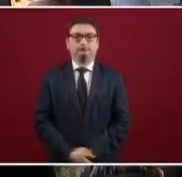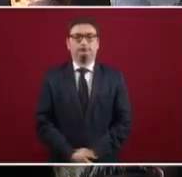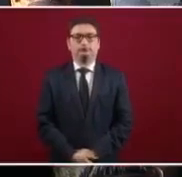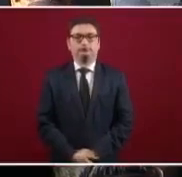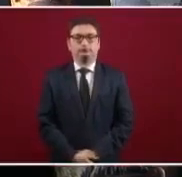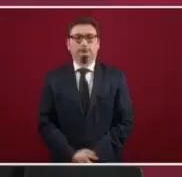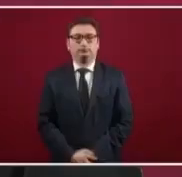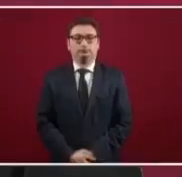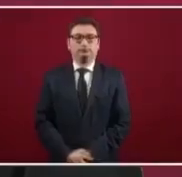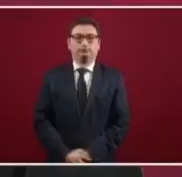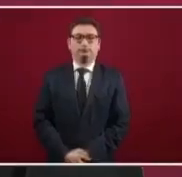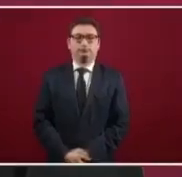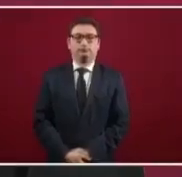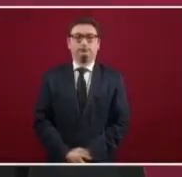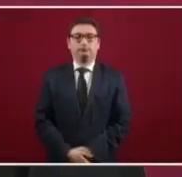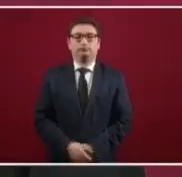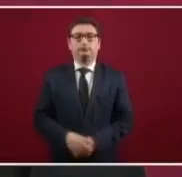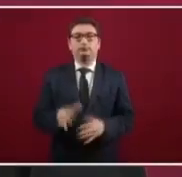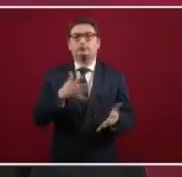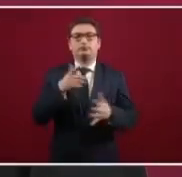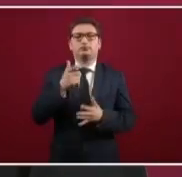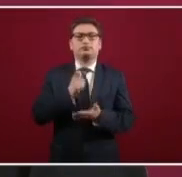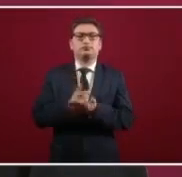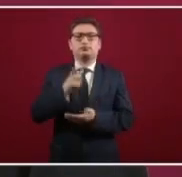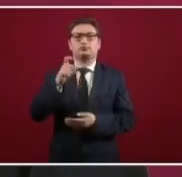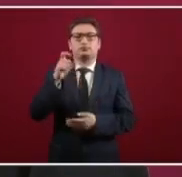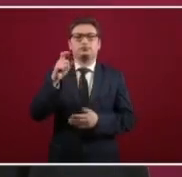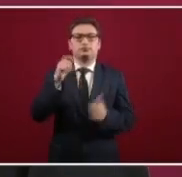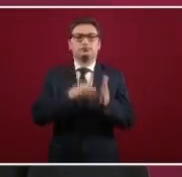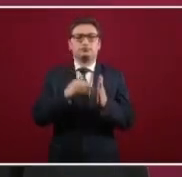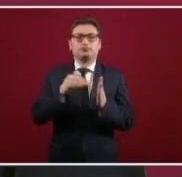por cerca de 20 mil millones de dólares